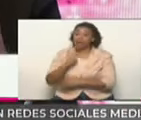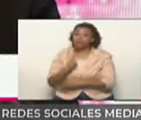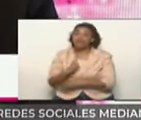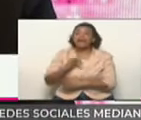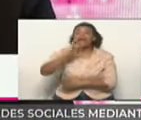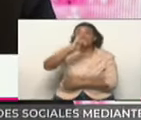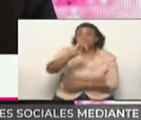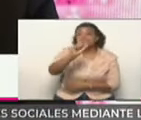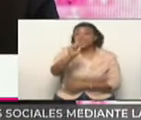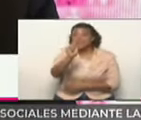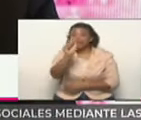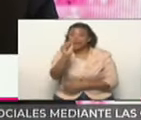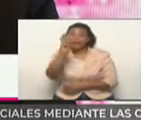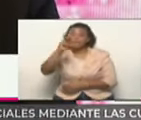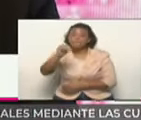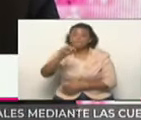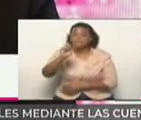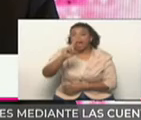Itamaraty,